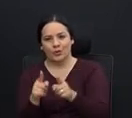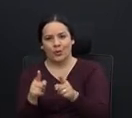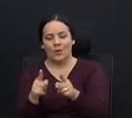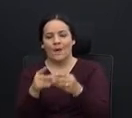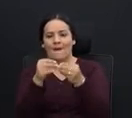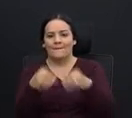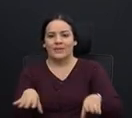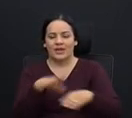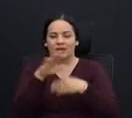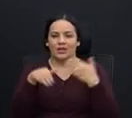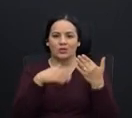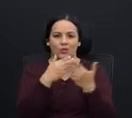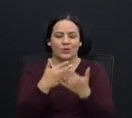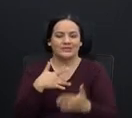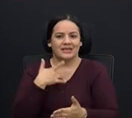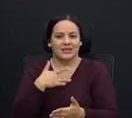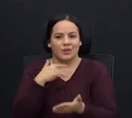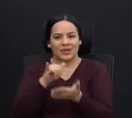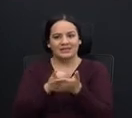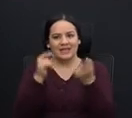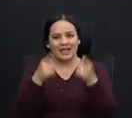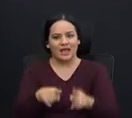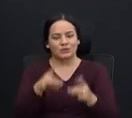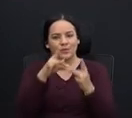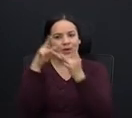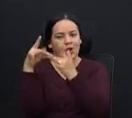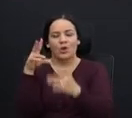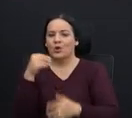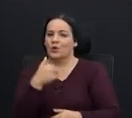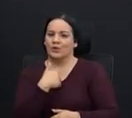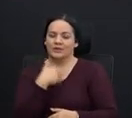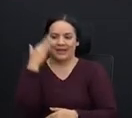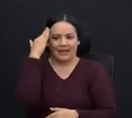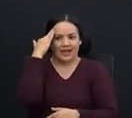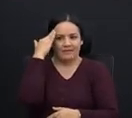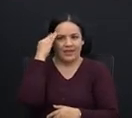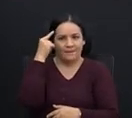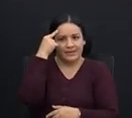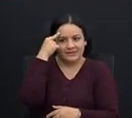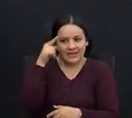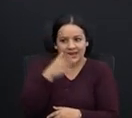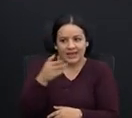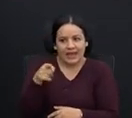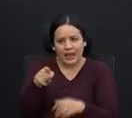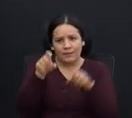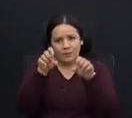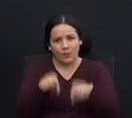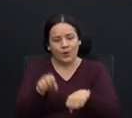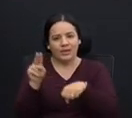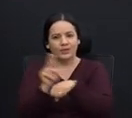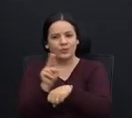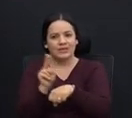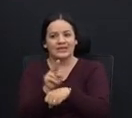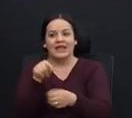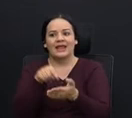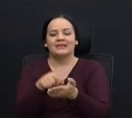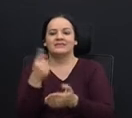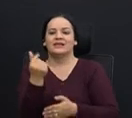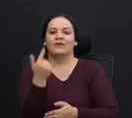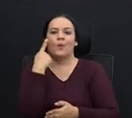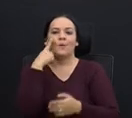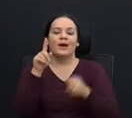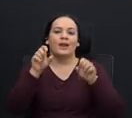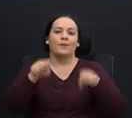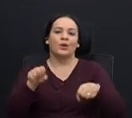este caso en particular, pues no tiene cabida pensar en que el amparado podrá utilizar dicho dinero para cubrir